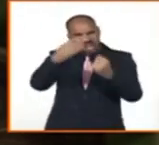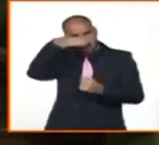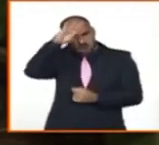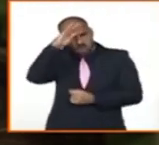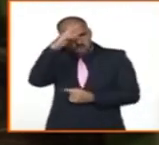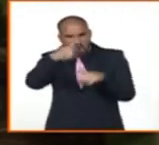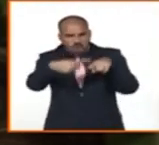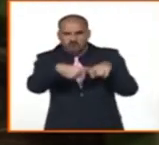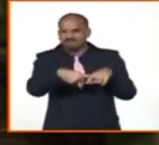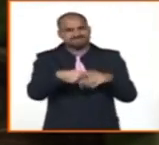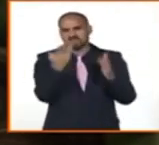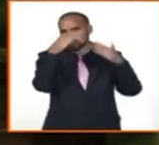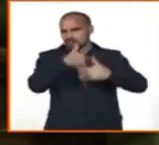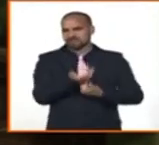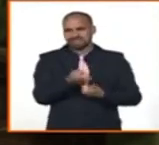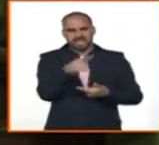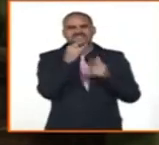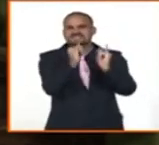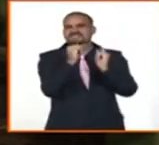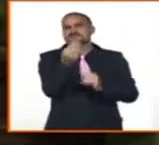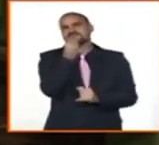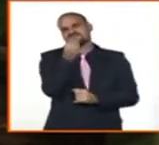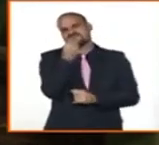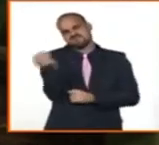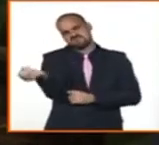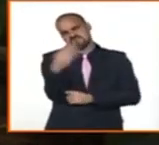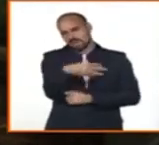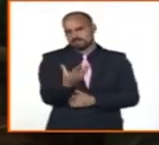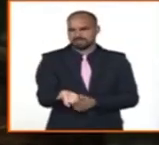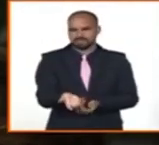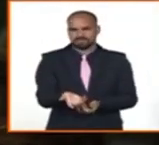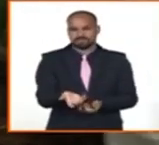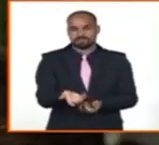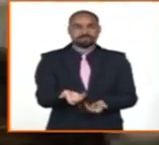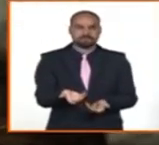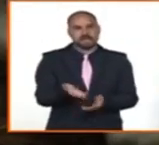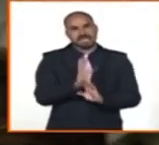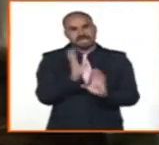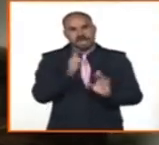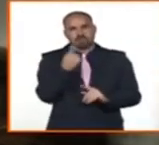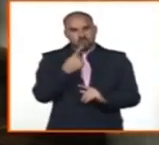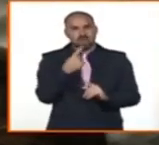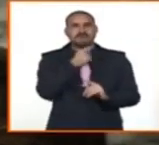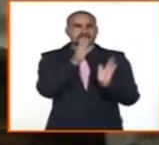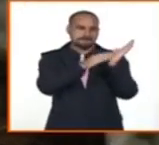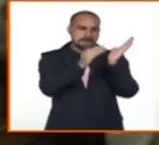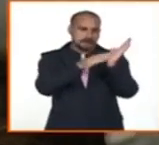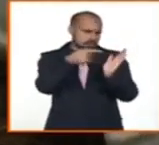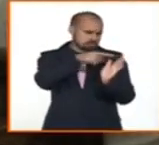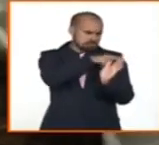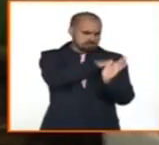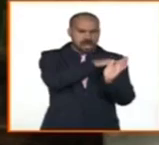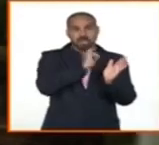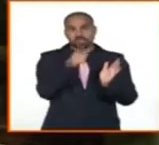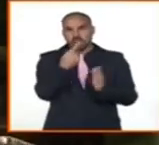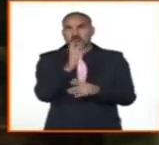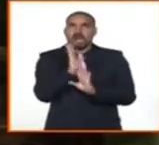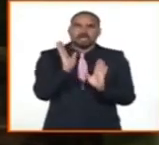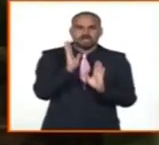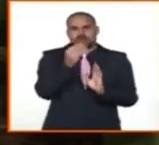sobre Cuba. Es verdad que ese tipo de elementos hemos logrado en los últimos meses, desde el país fundamentalmente,